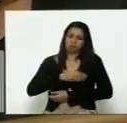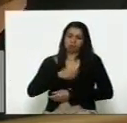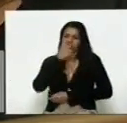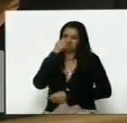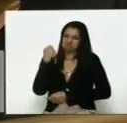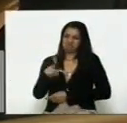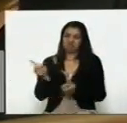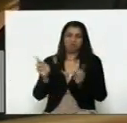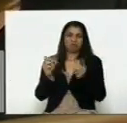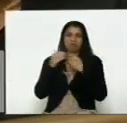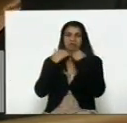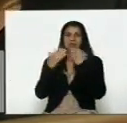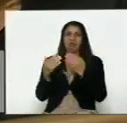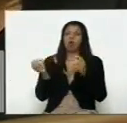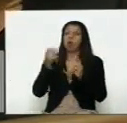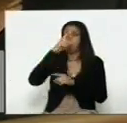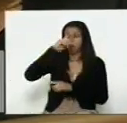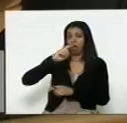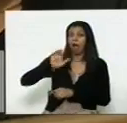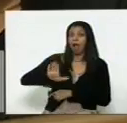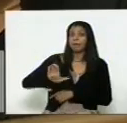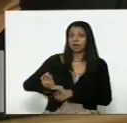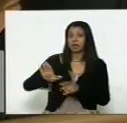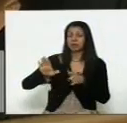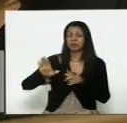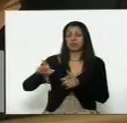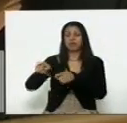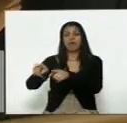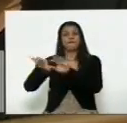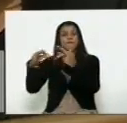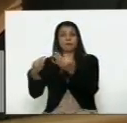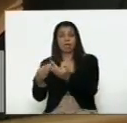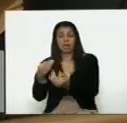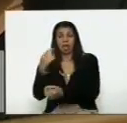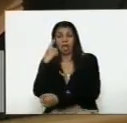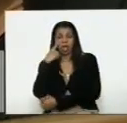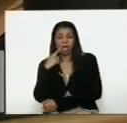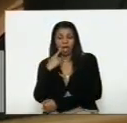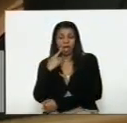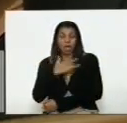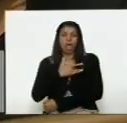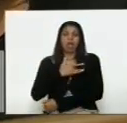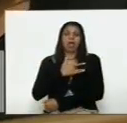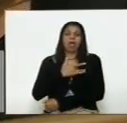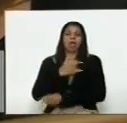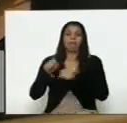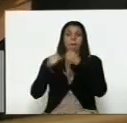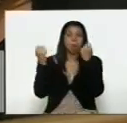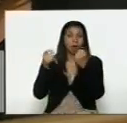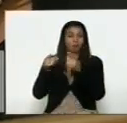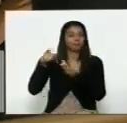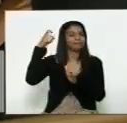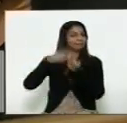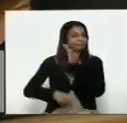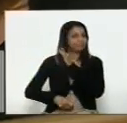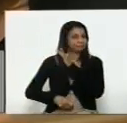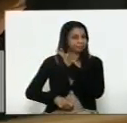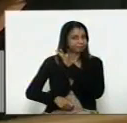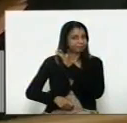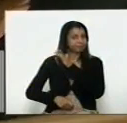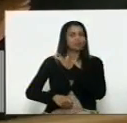genéricas que atenten contra la estabilidad emocional o psíquica de las mujeres y